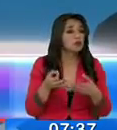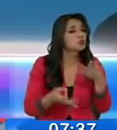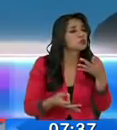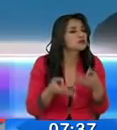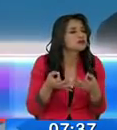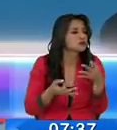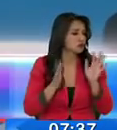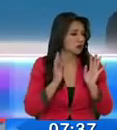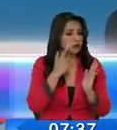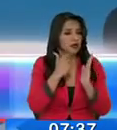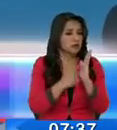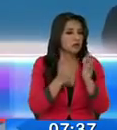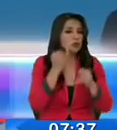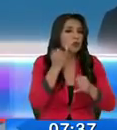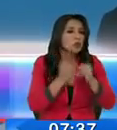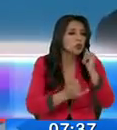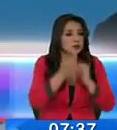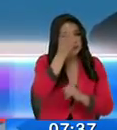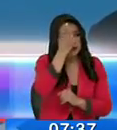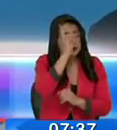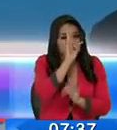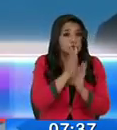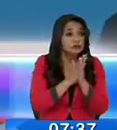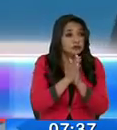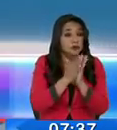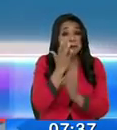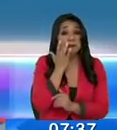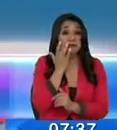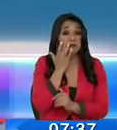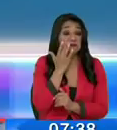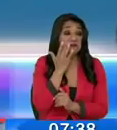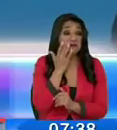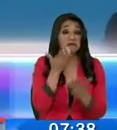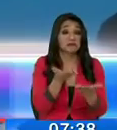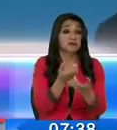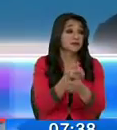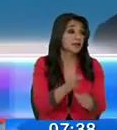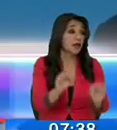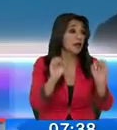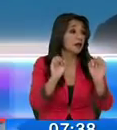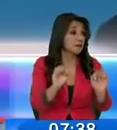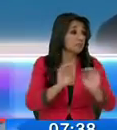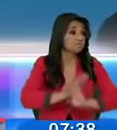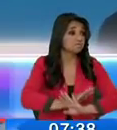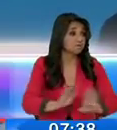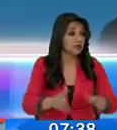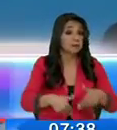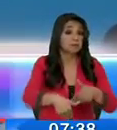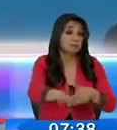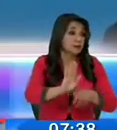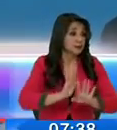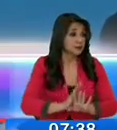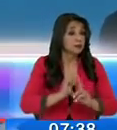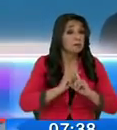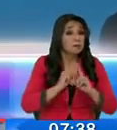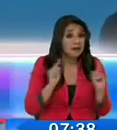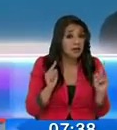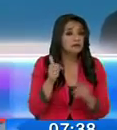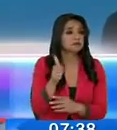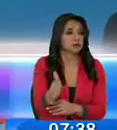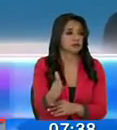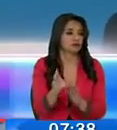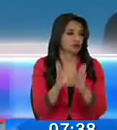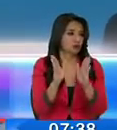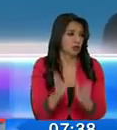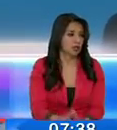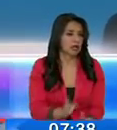mi último periodo, o aquí encuentro la chambita, entonces en definitiva dejamos las cosas que pasen. Pero va a ser la presión ciudadana. Yo creo que